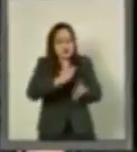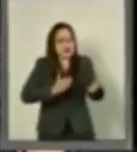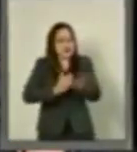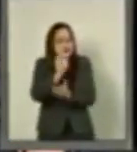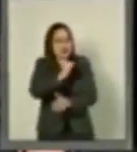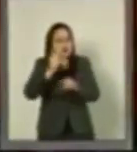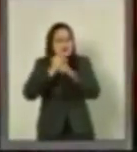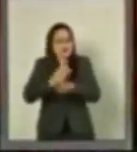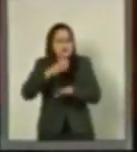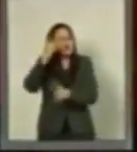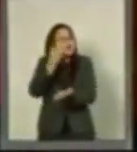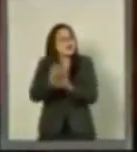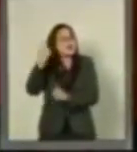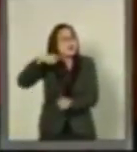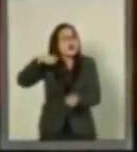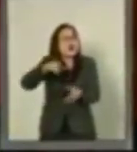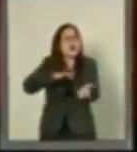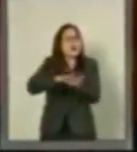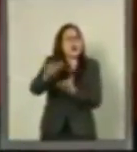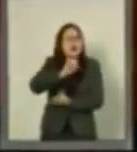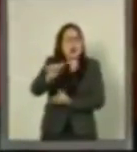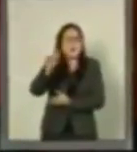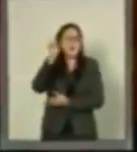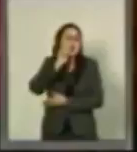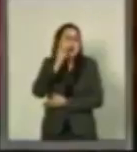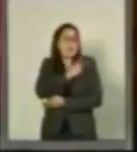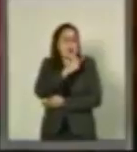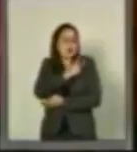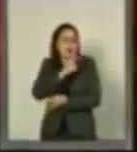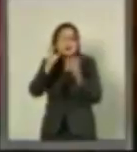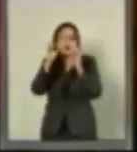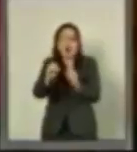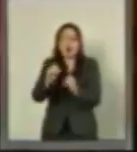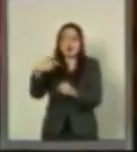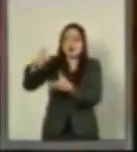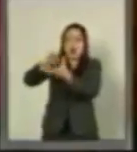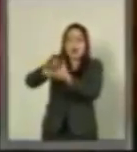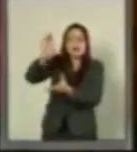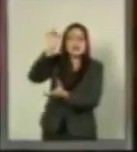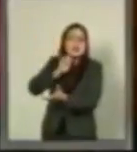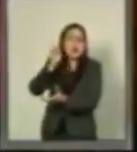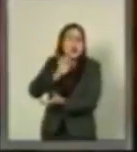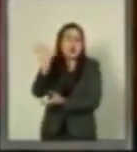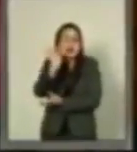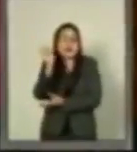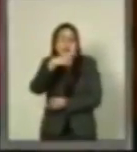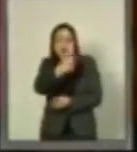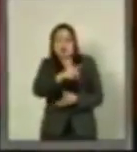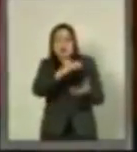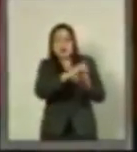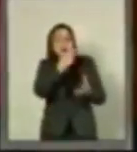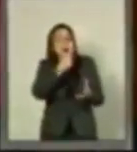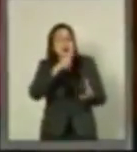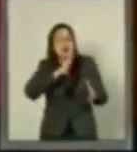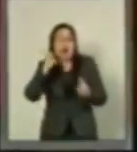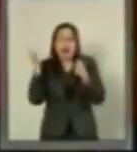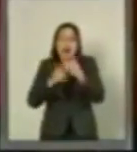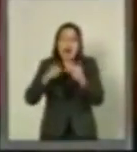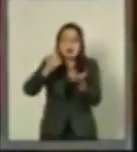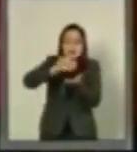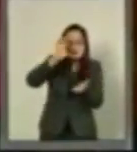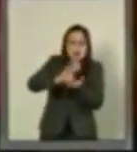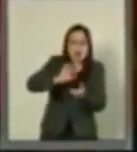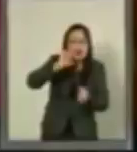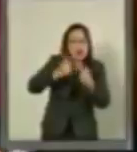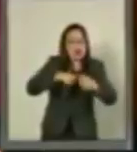es para apoyo a las viudas o a las cónyuges cuando el esposo ha quedado en condiciones de